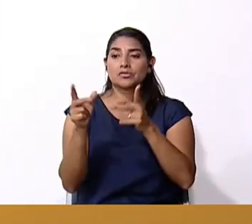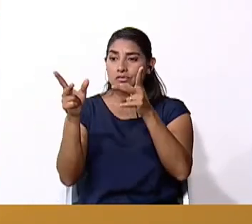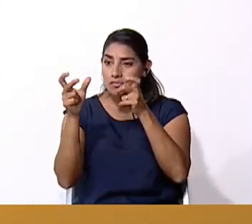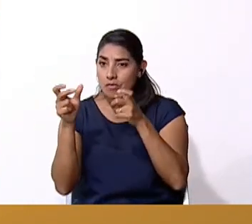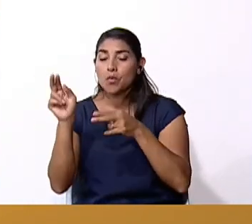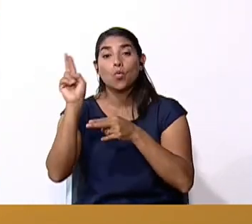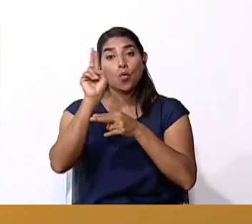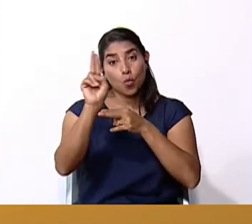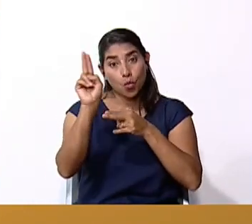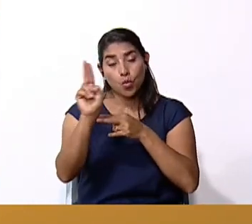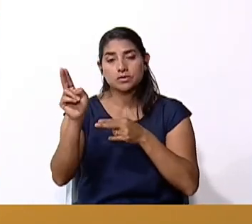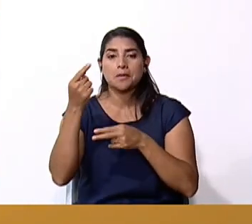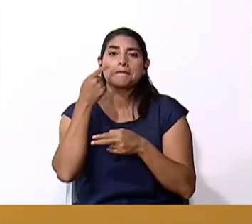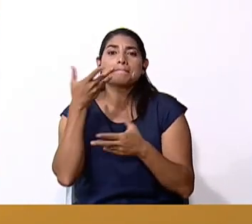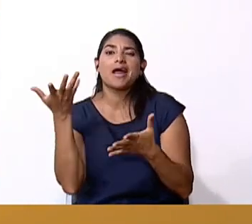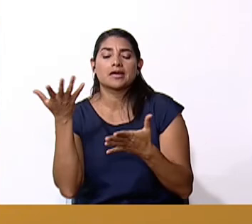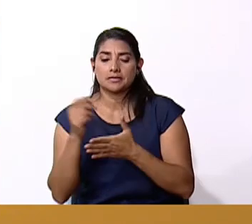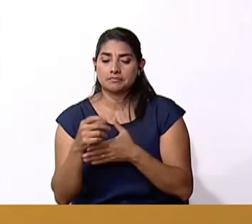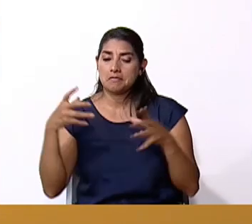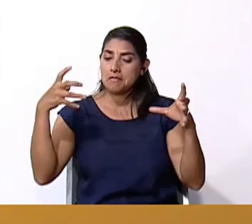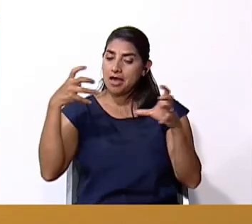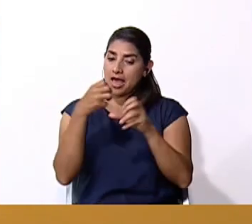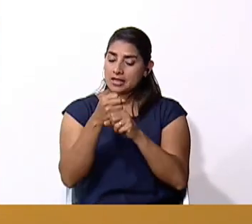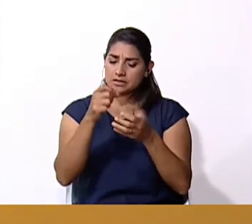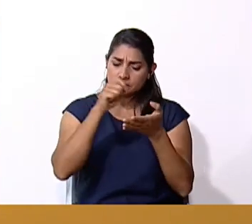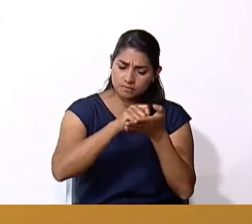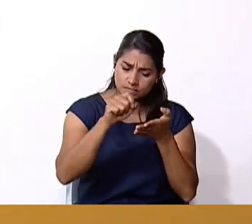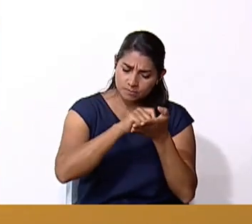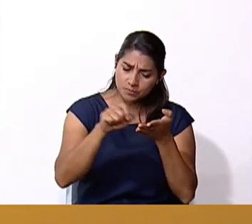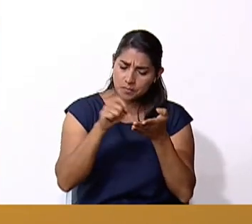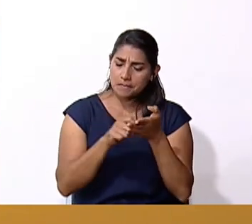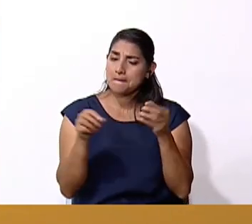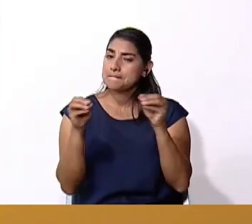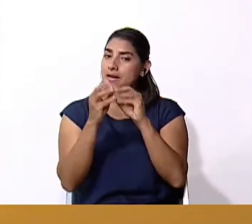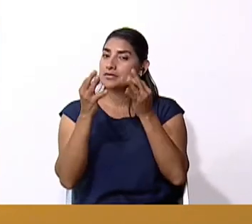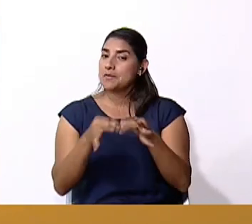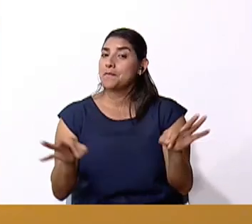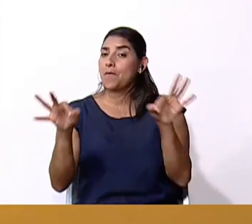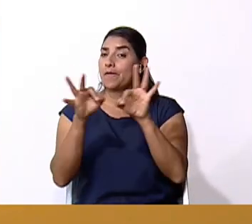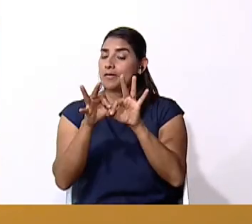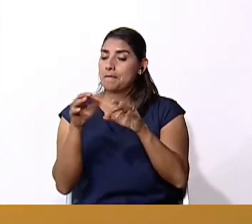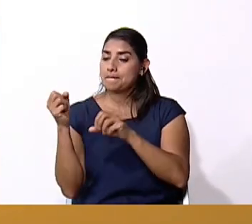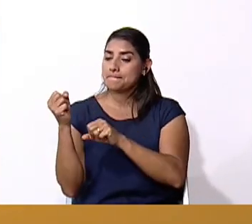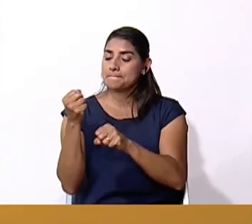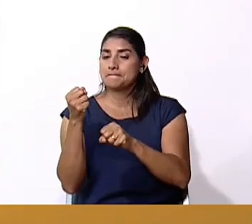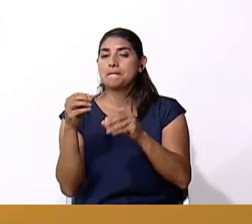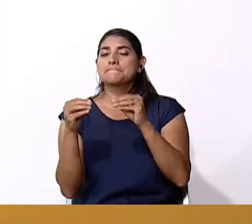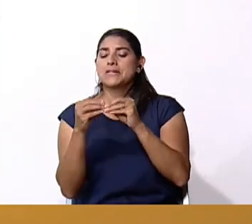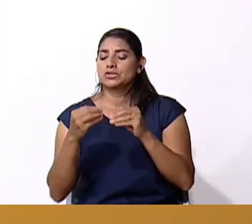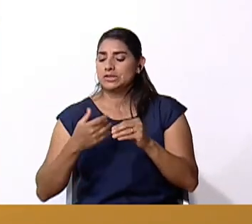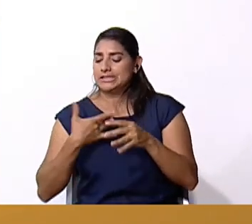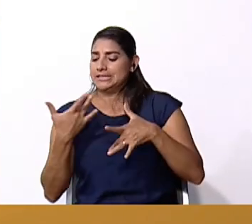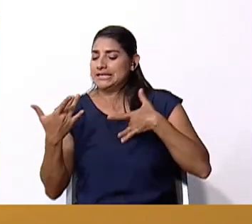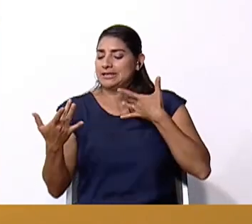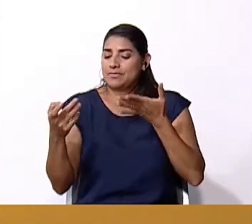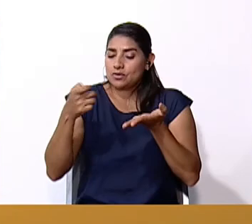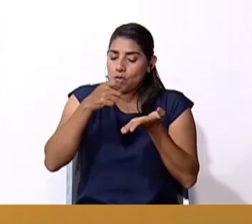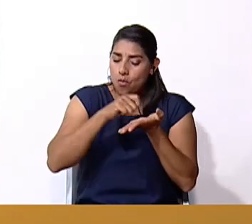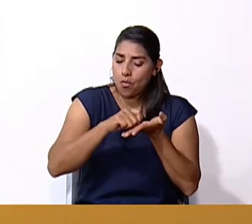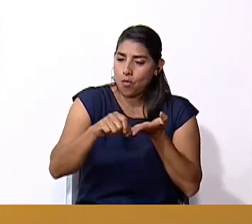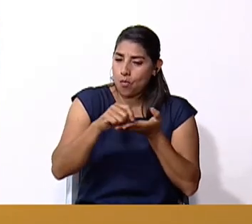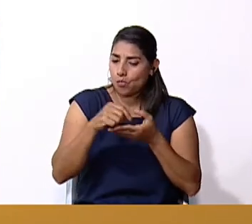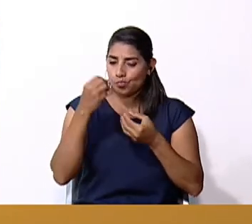podemos utilizar para crear textos, pero sobre todo para darle mayor sentido y